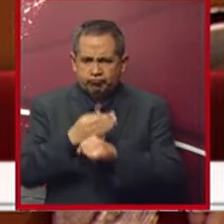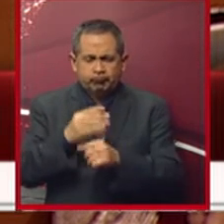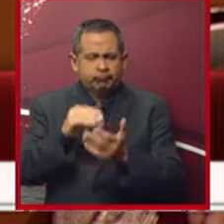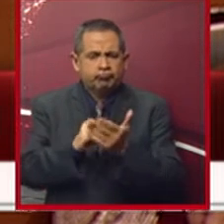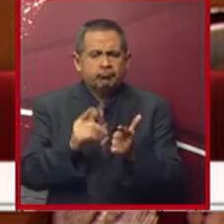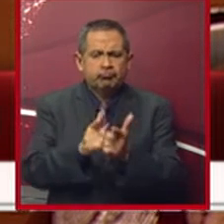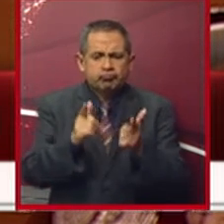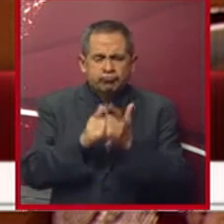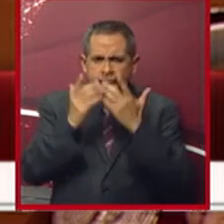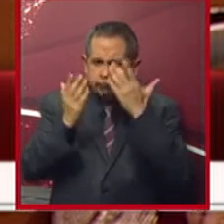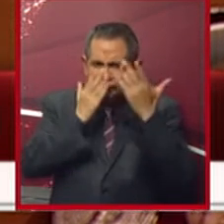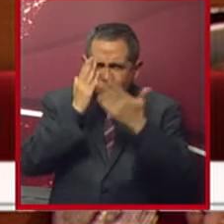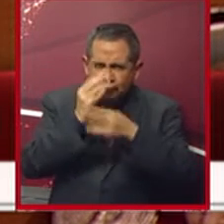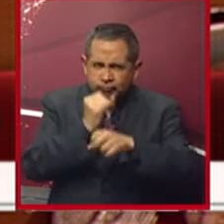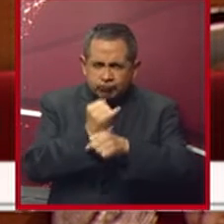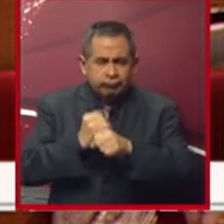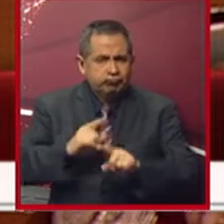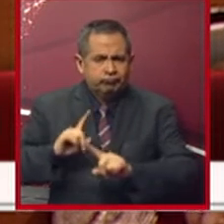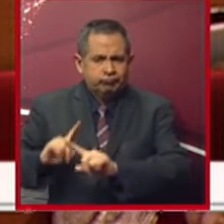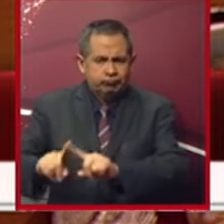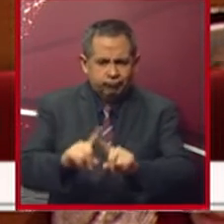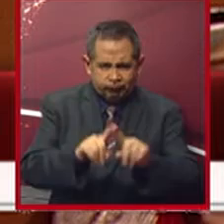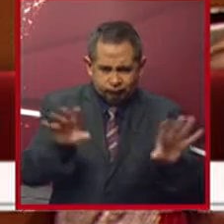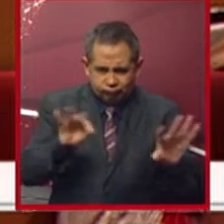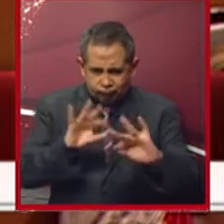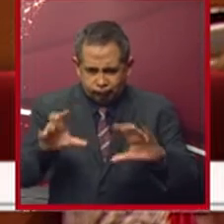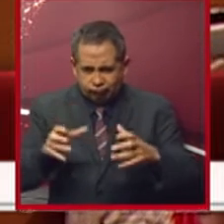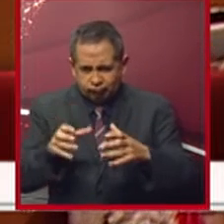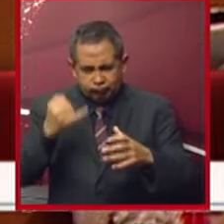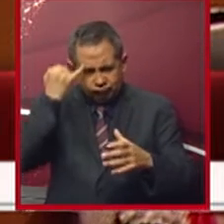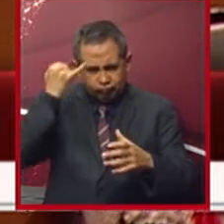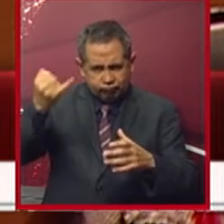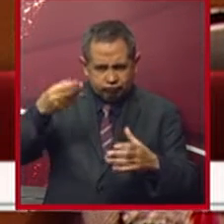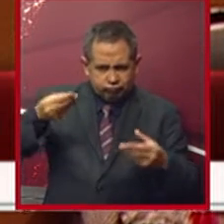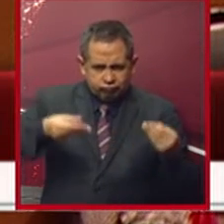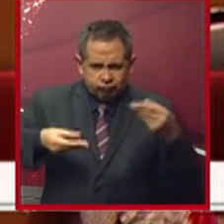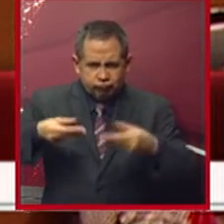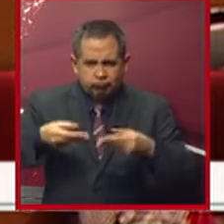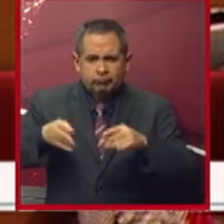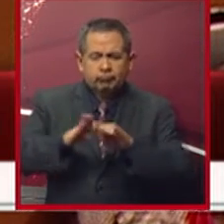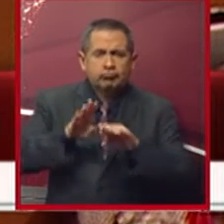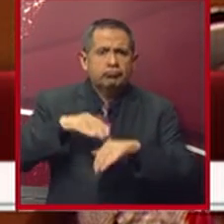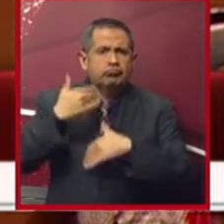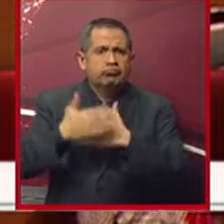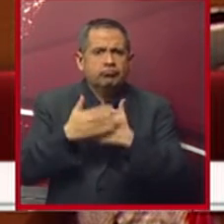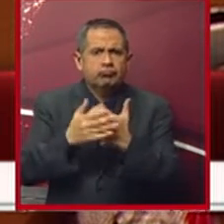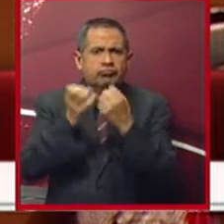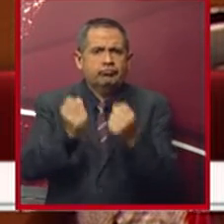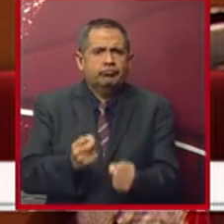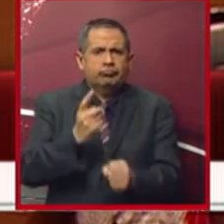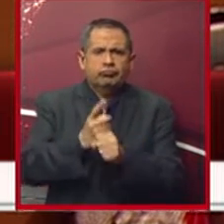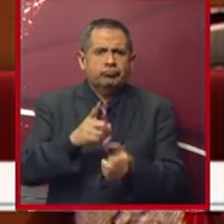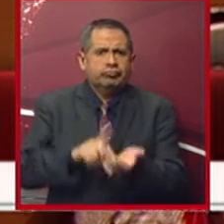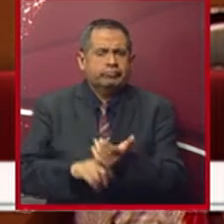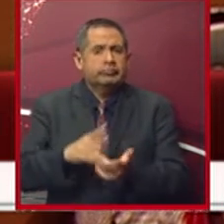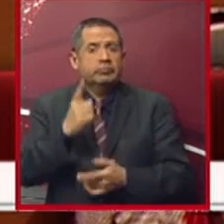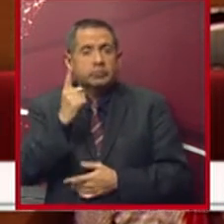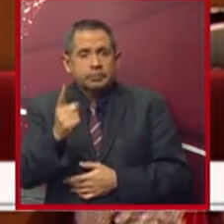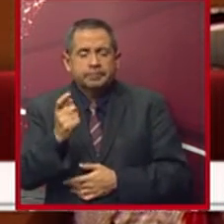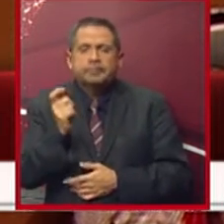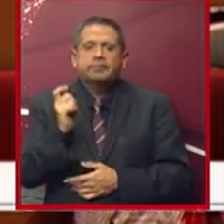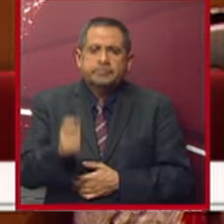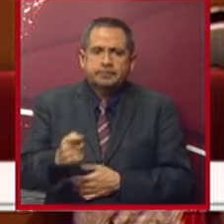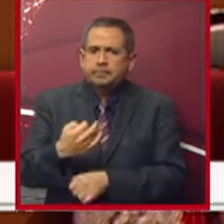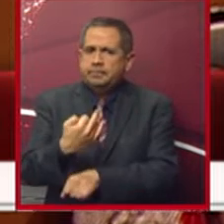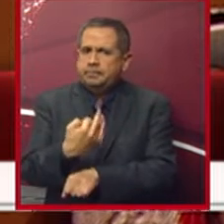grupo de análisis especializado y plural que aporte elementos para contribuir a un esquema de seguridad pública en el que, reconociendo la